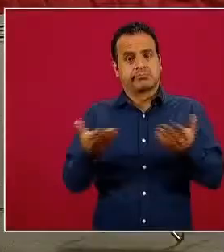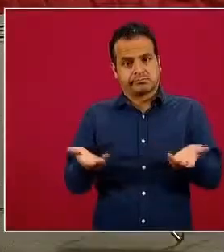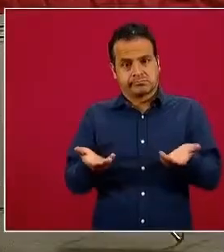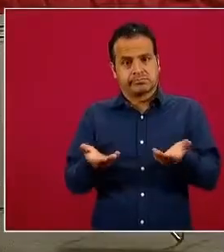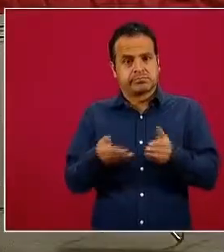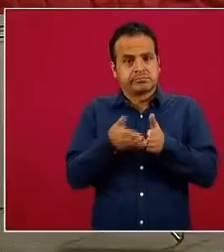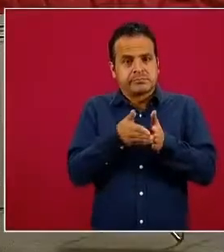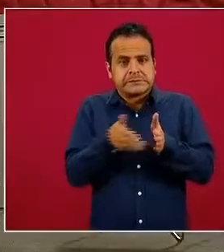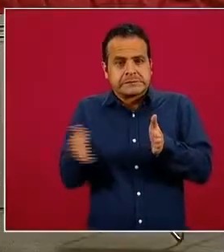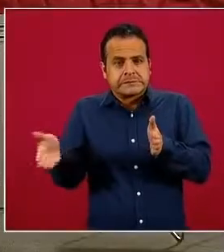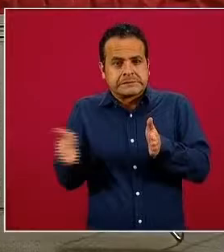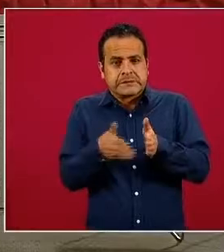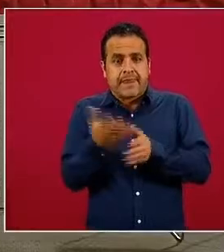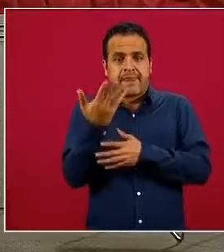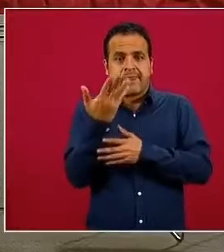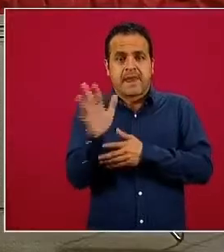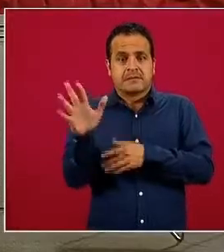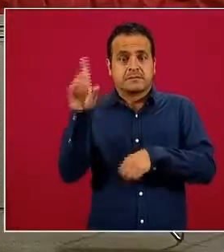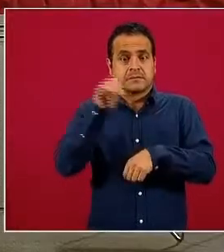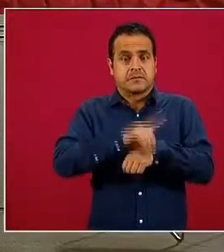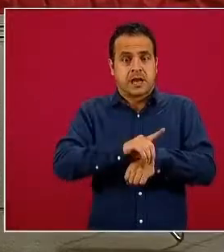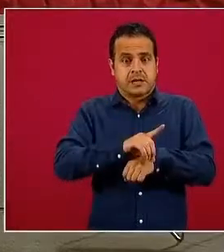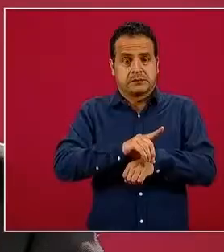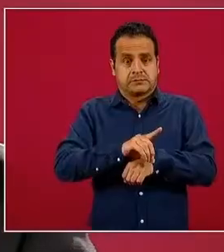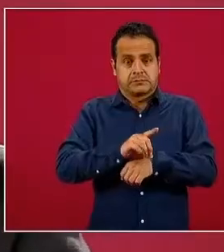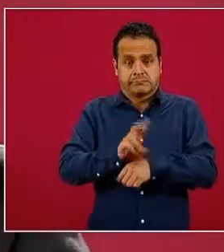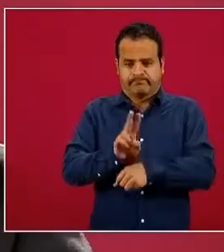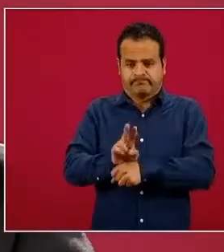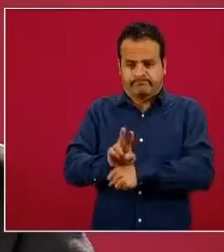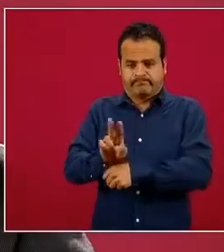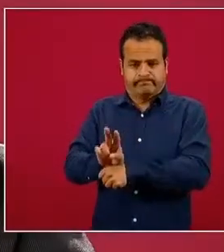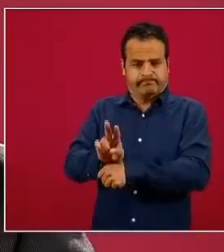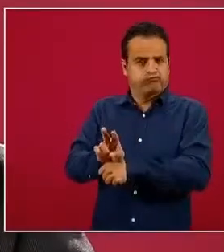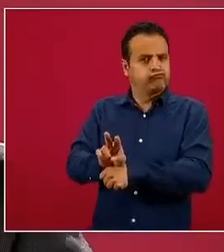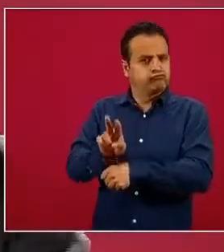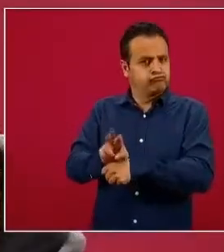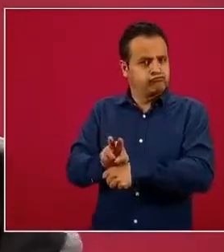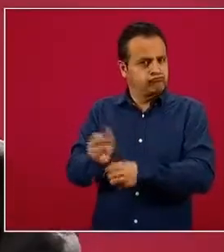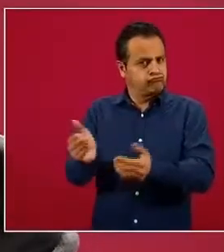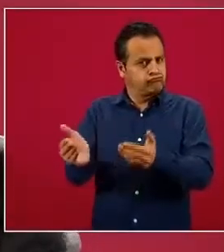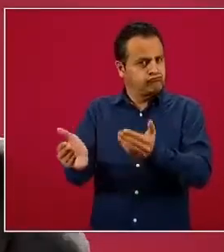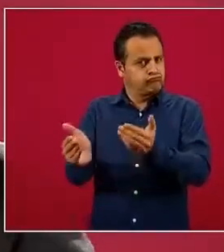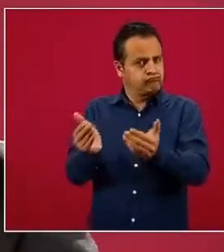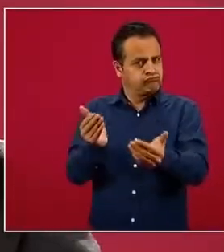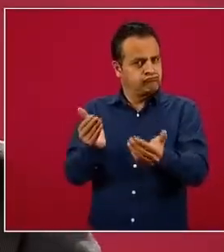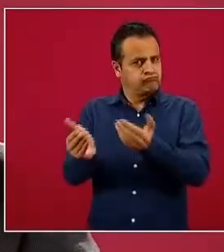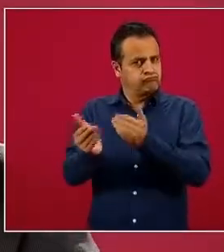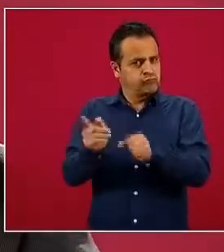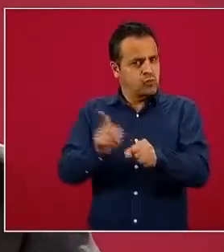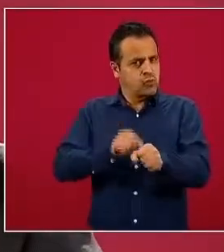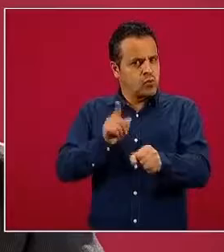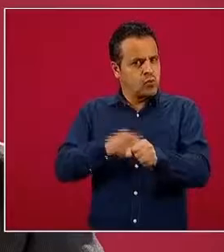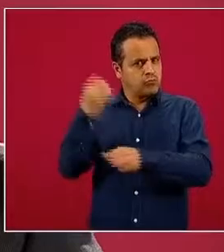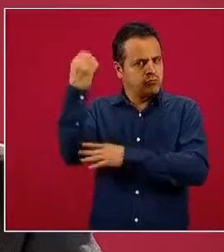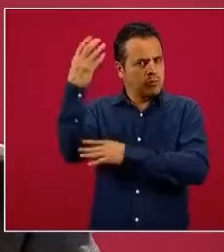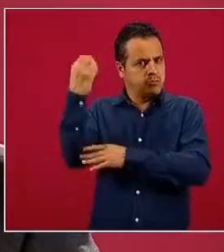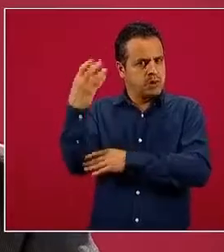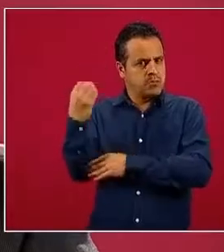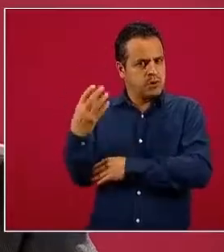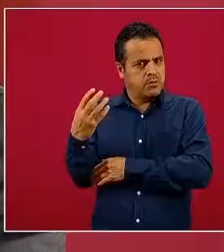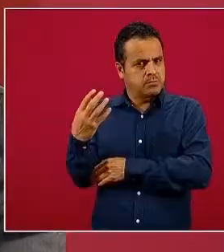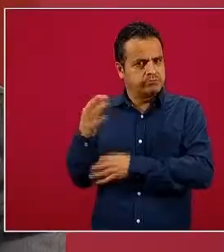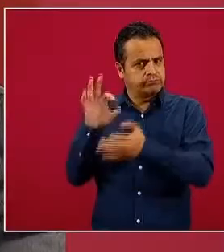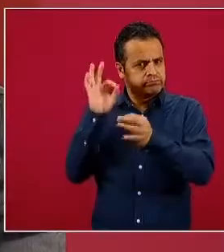es precisamente lo que se usa para estimar los parámetros del semáforo. Estas compañeras y